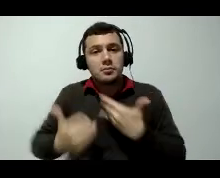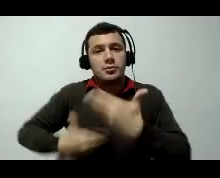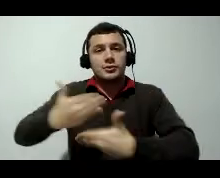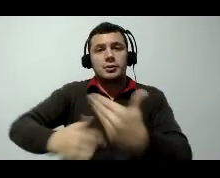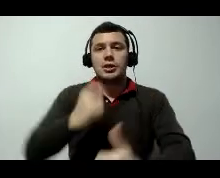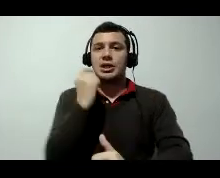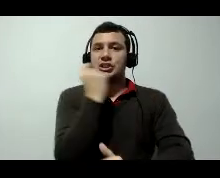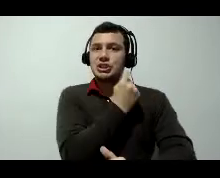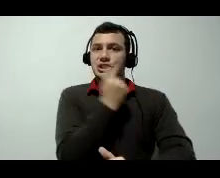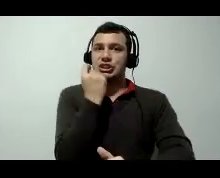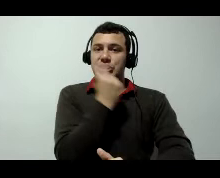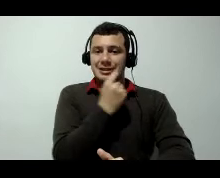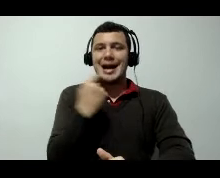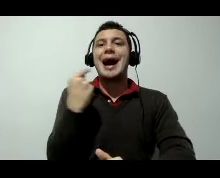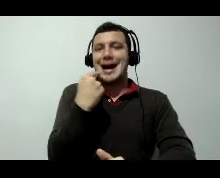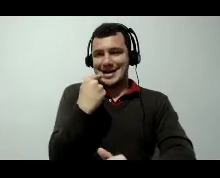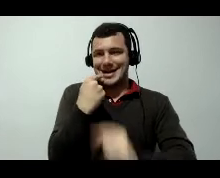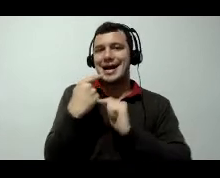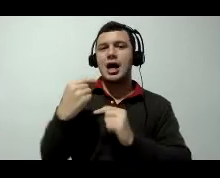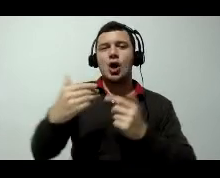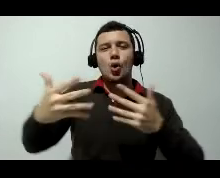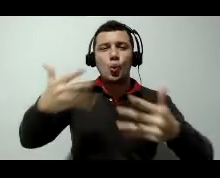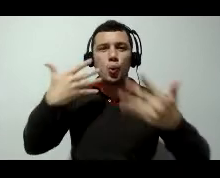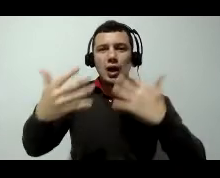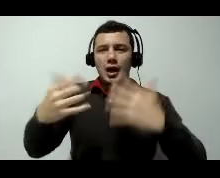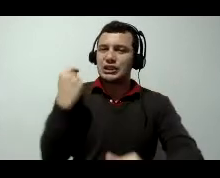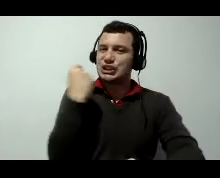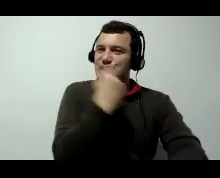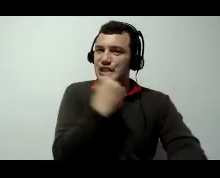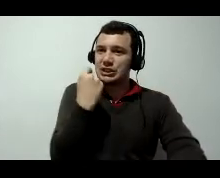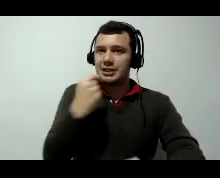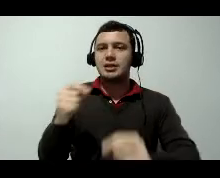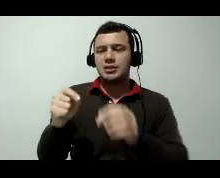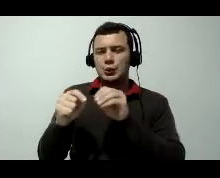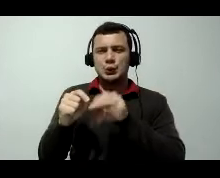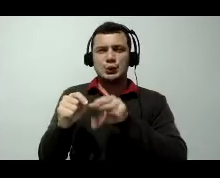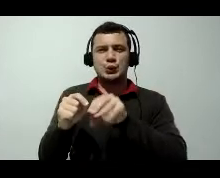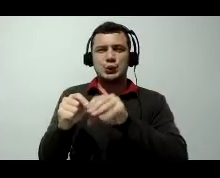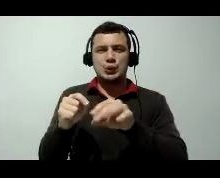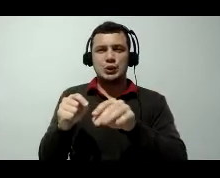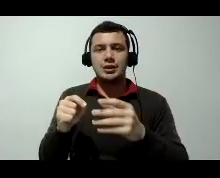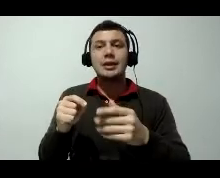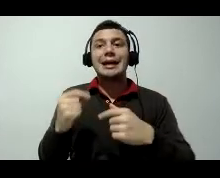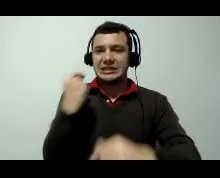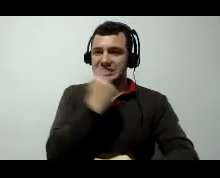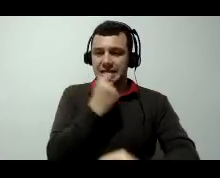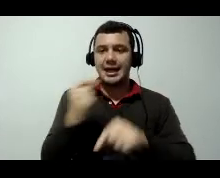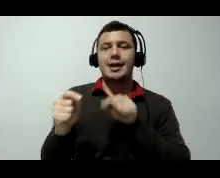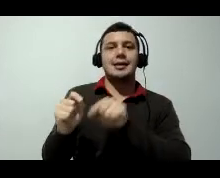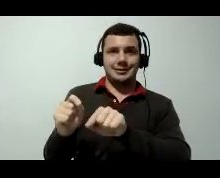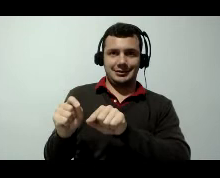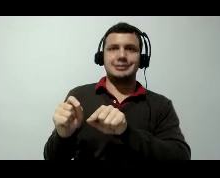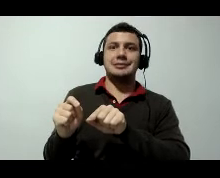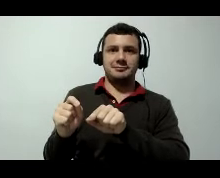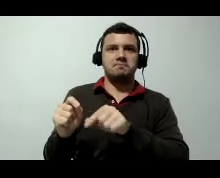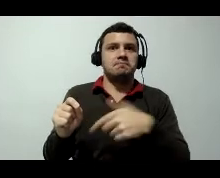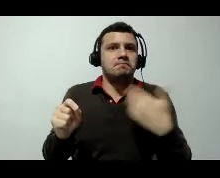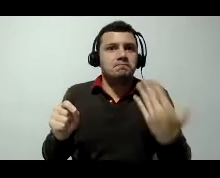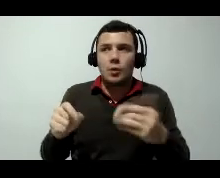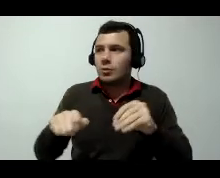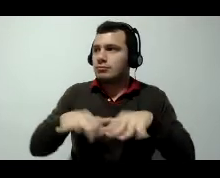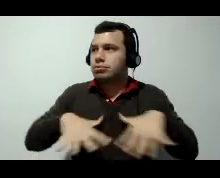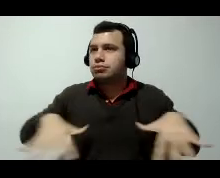aerosoles, entonces para este personal me van a aplicar estos mismos elementos de los que hablábamos ahorita, independiente de que el área no se